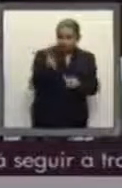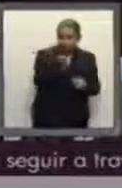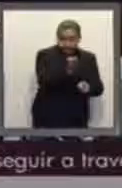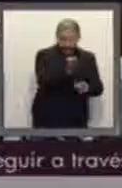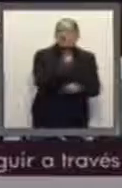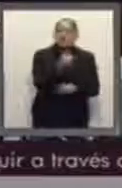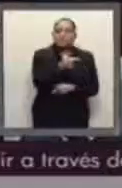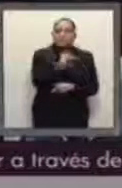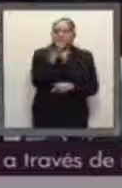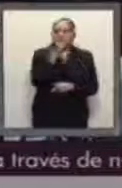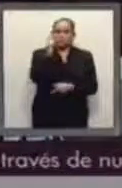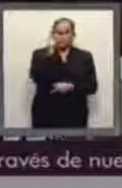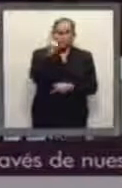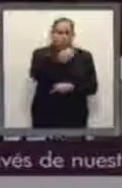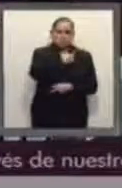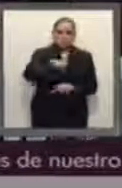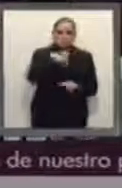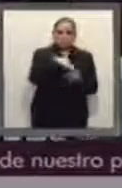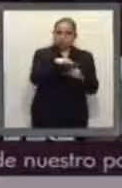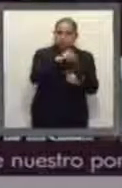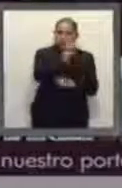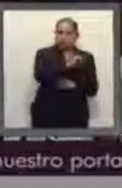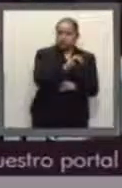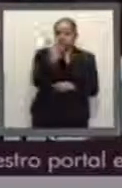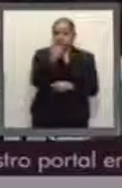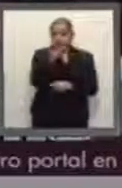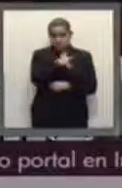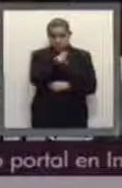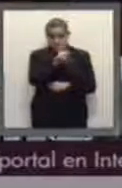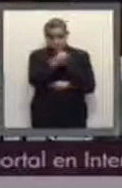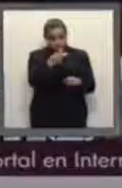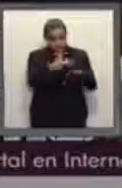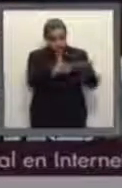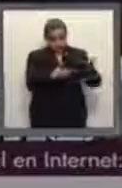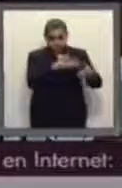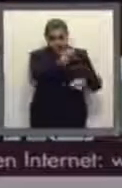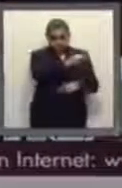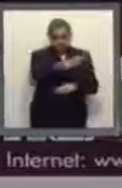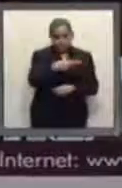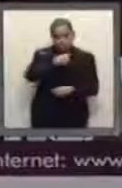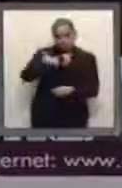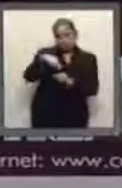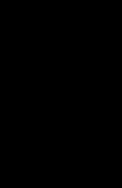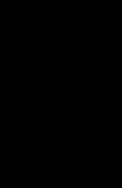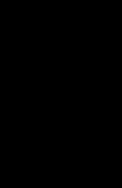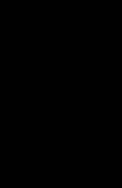sería a favor, y si no lo fuera, nuestra posición sería en contra. Gracias.